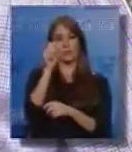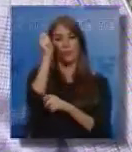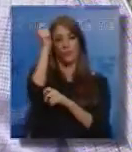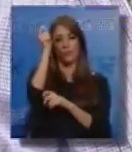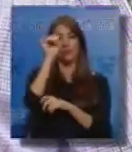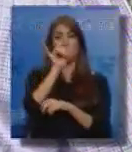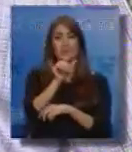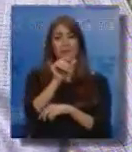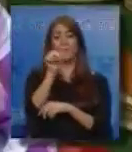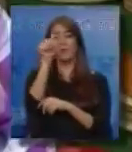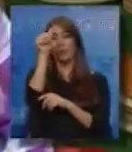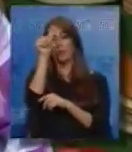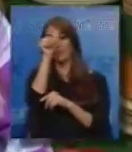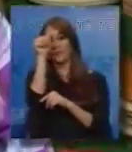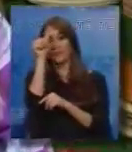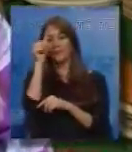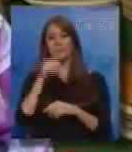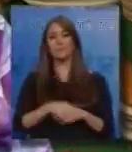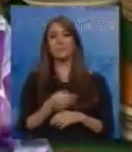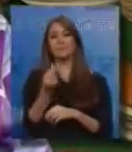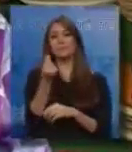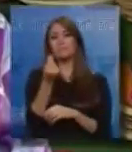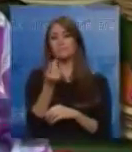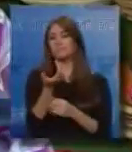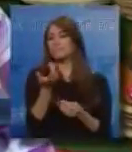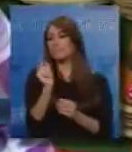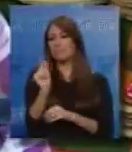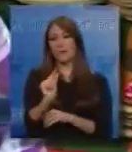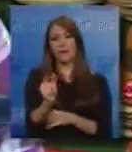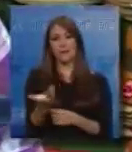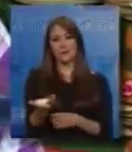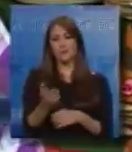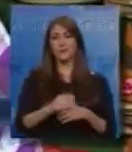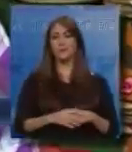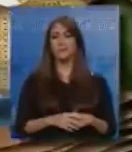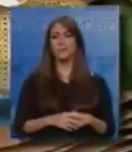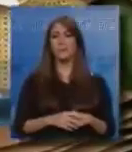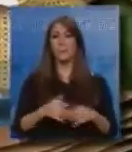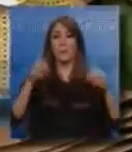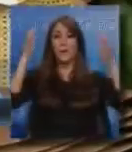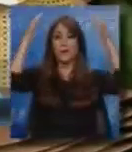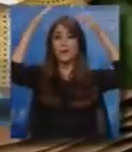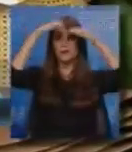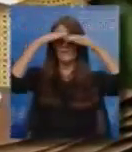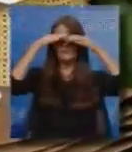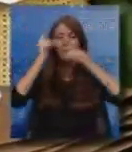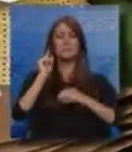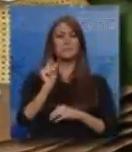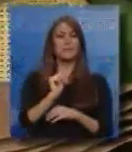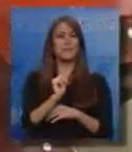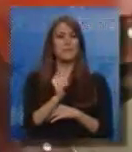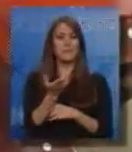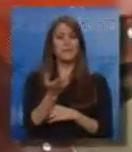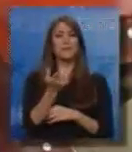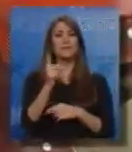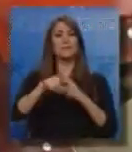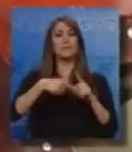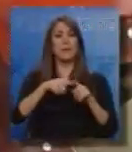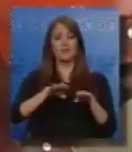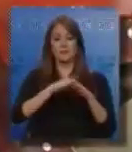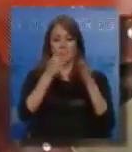sábado 10 y domingo 11. Bueno, los precios son muy cómodos. Ofrecemos sombrero de toda calidad, incluso